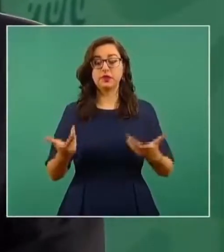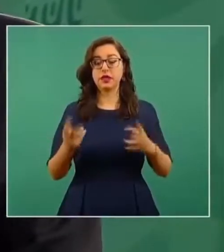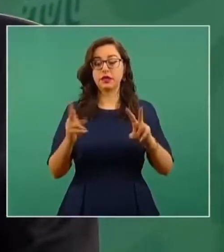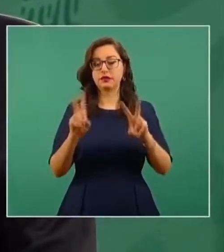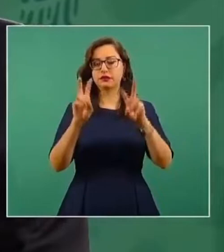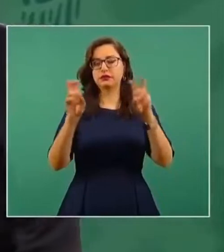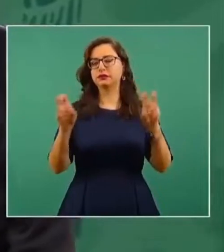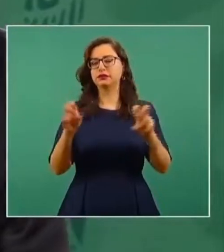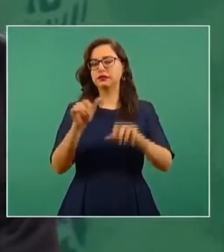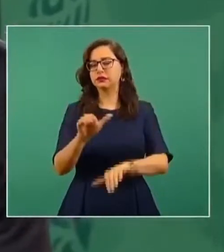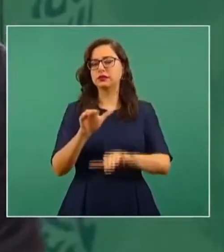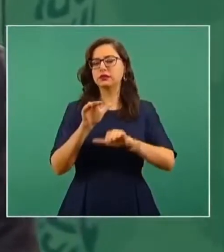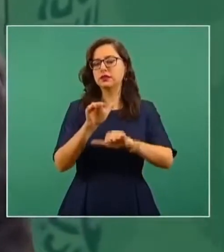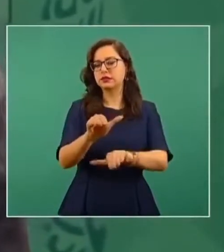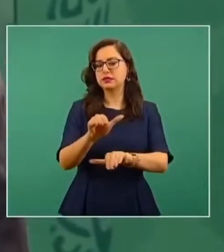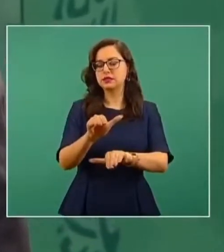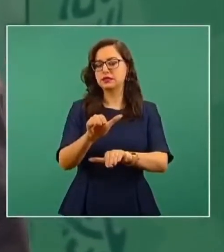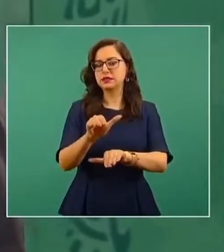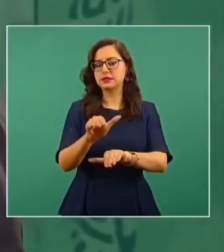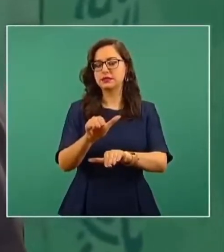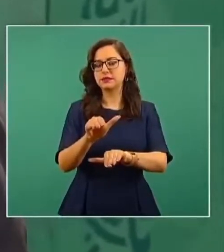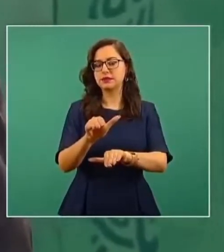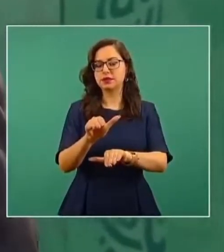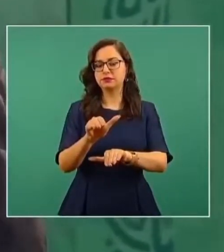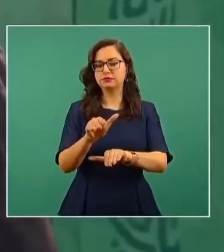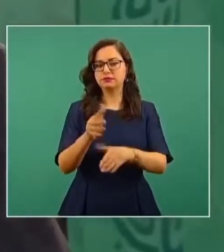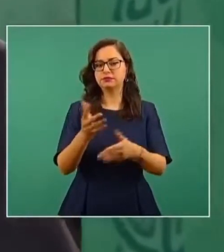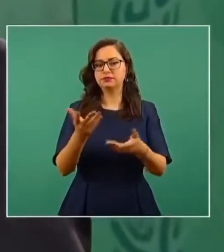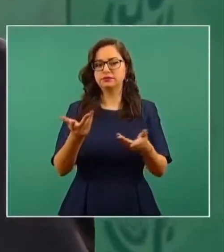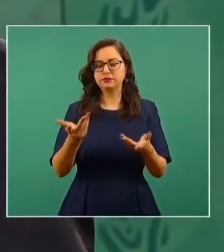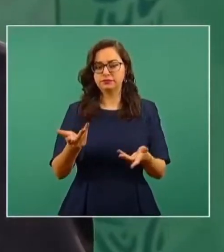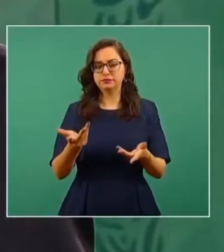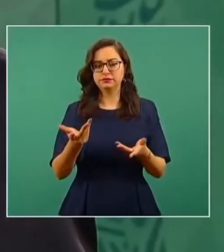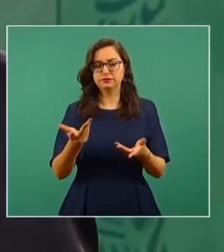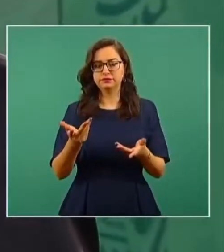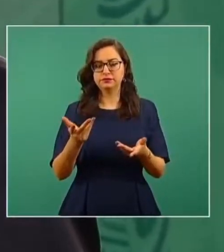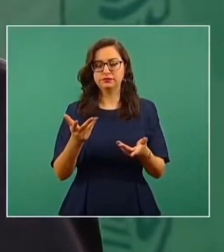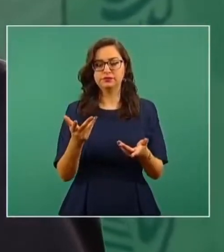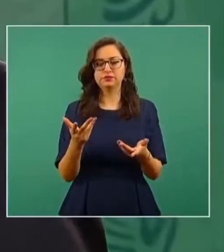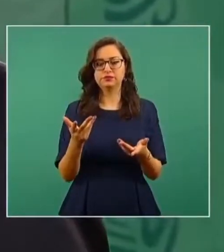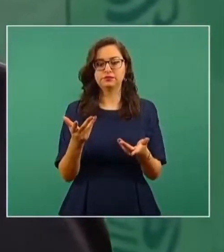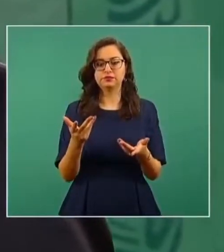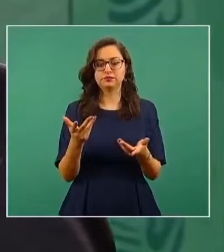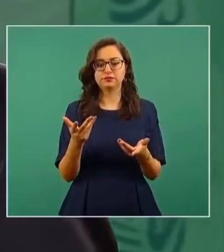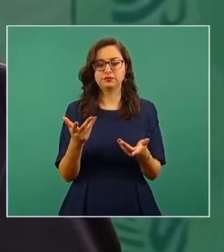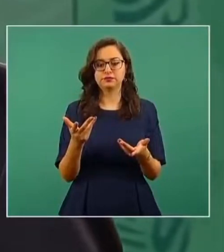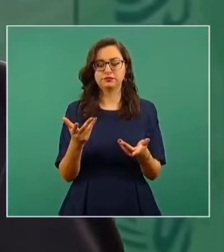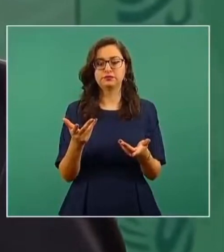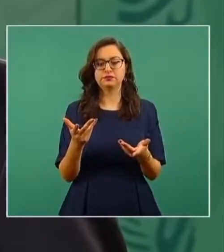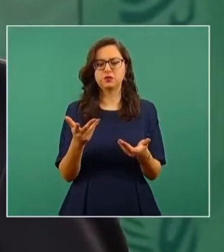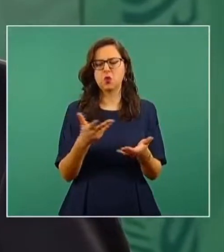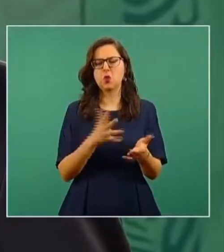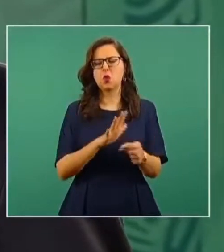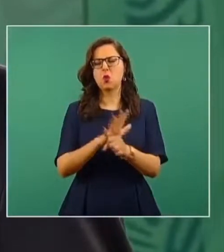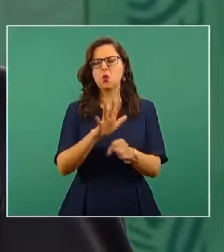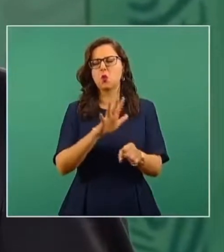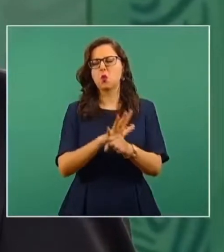señalaba el propio presidente López Obrador debe ser un acto, una protección voluntaria,